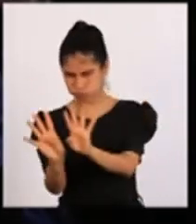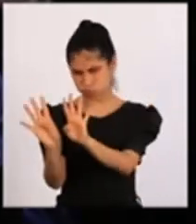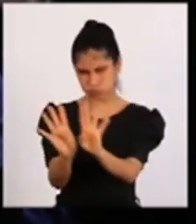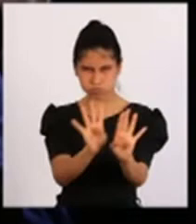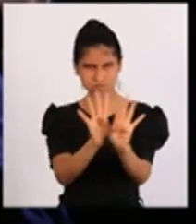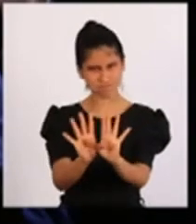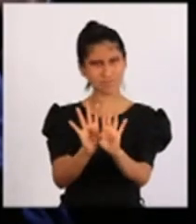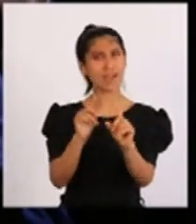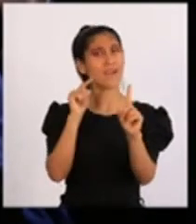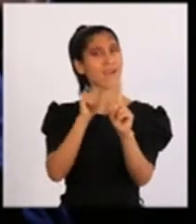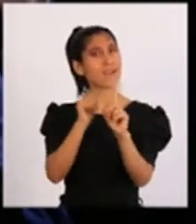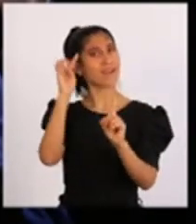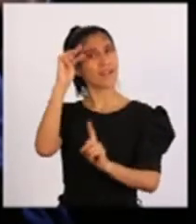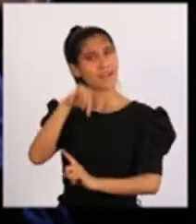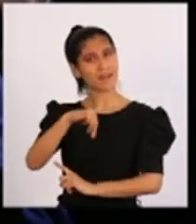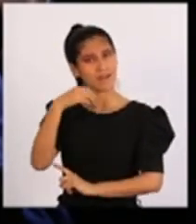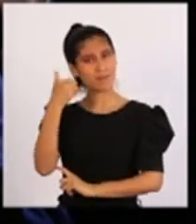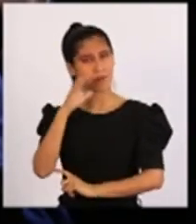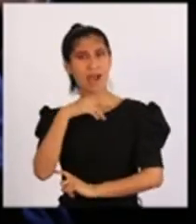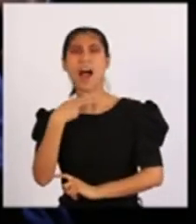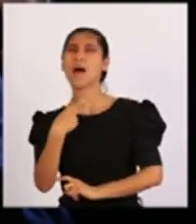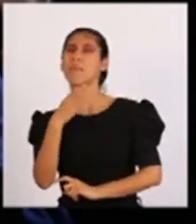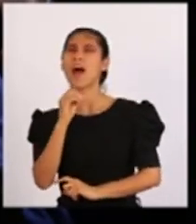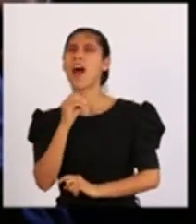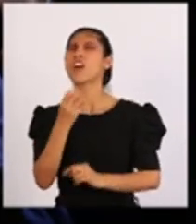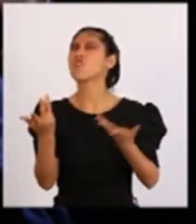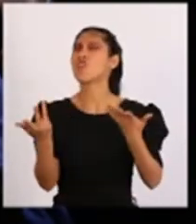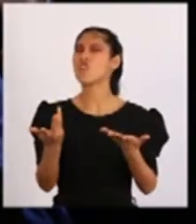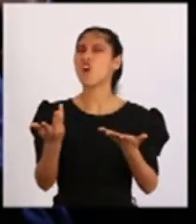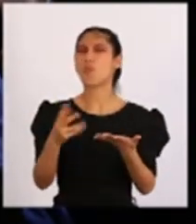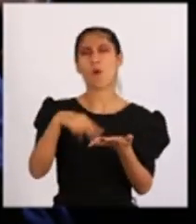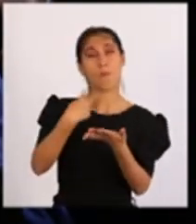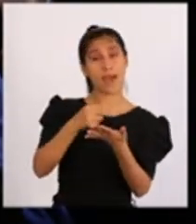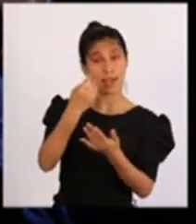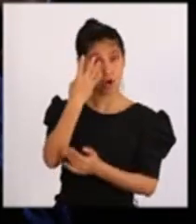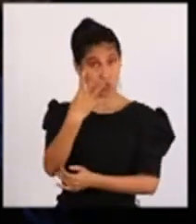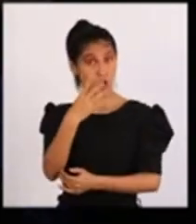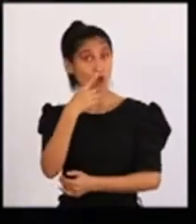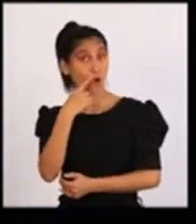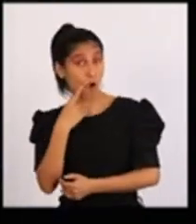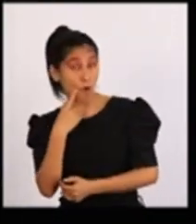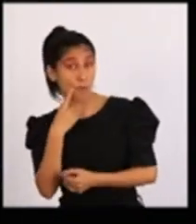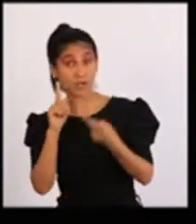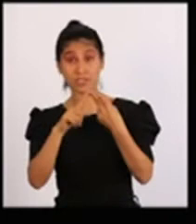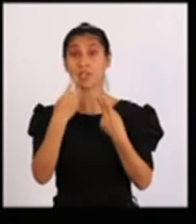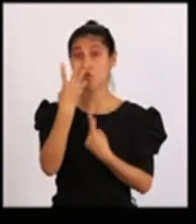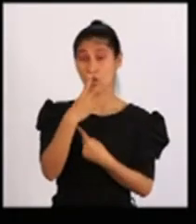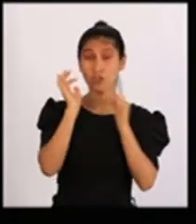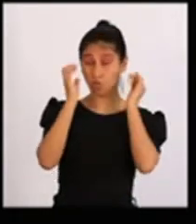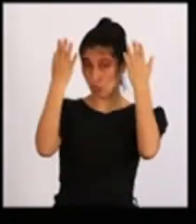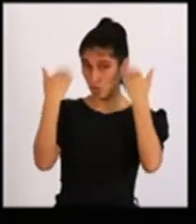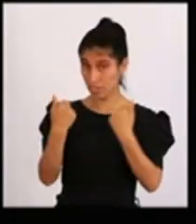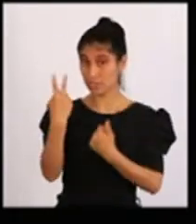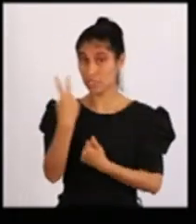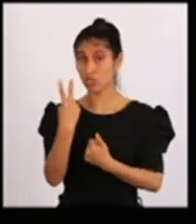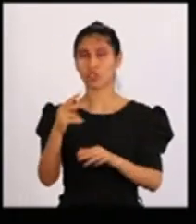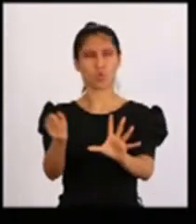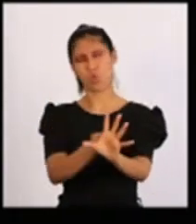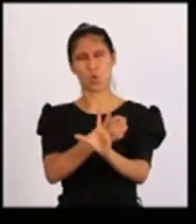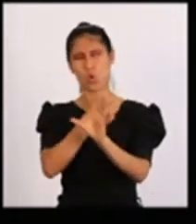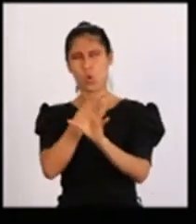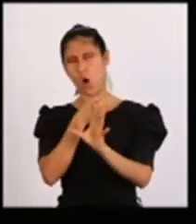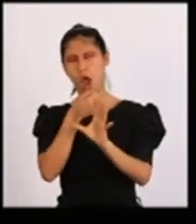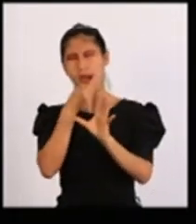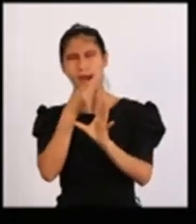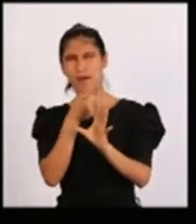Macho baila cuatro hombres, cuatro mujeres y dos músicos. Disfrazado con el sombrero de ala